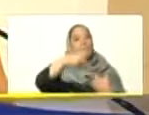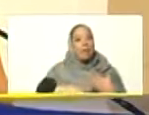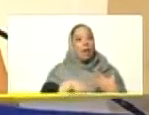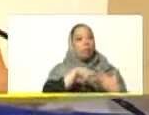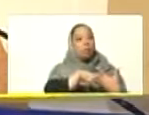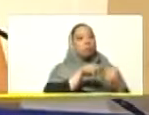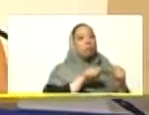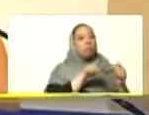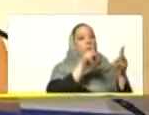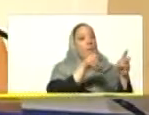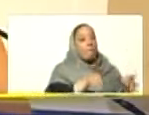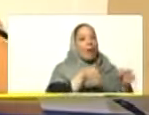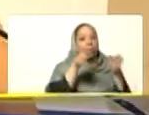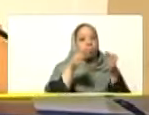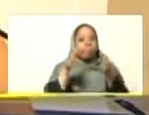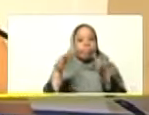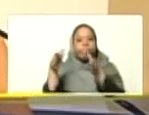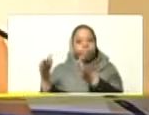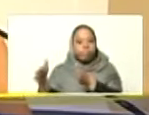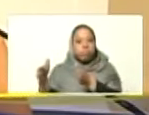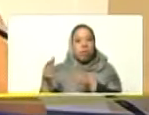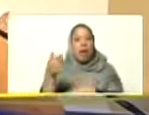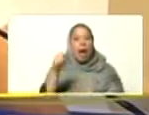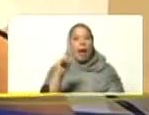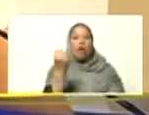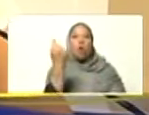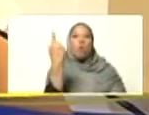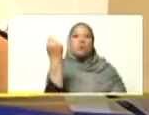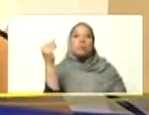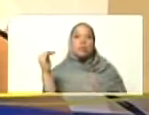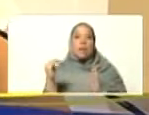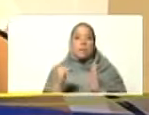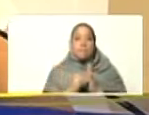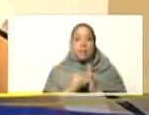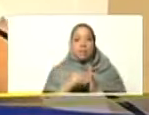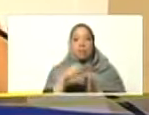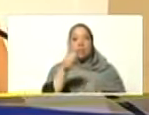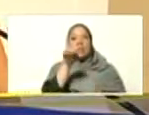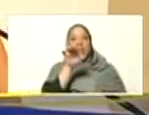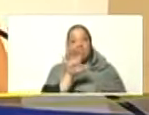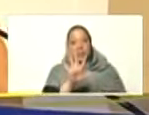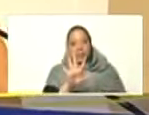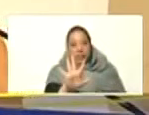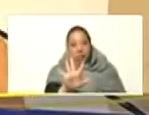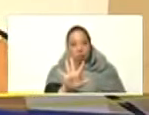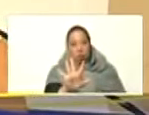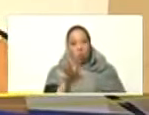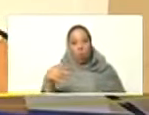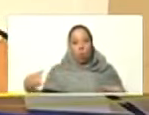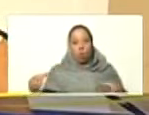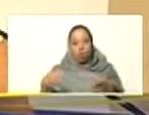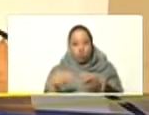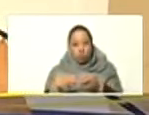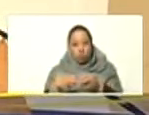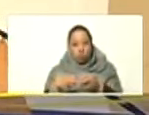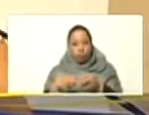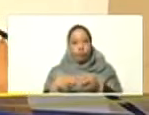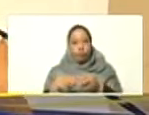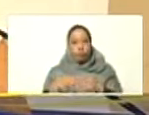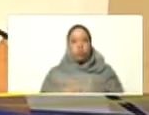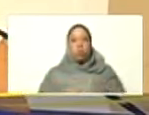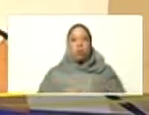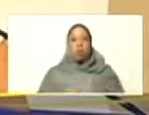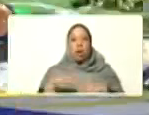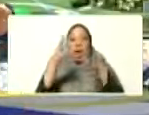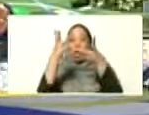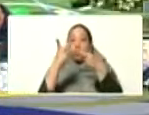la fecha se han conformado 11.005 brigadas, eso significa un 82%. Un número